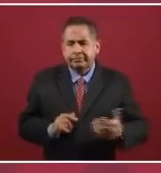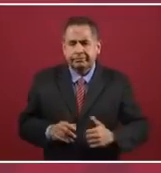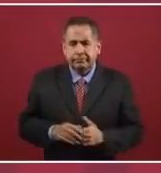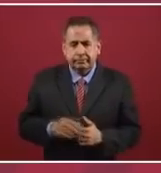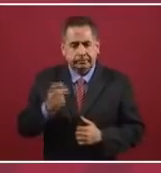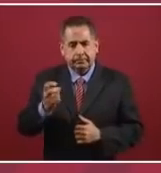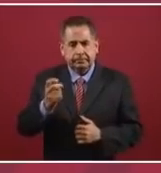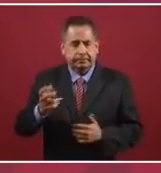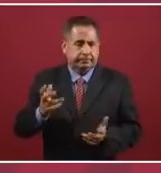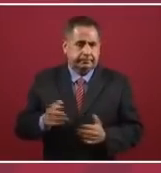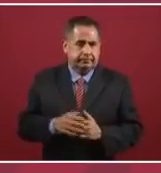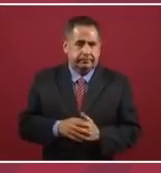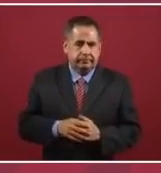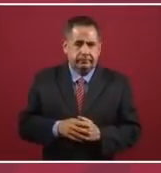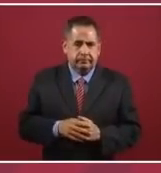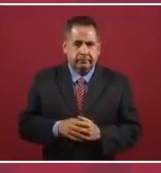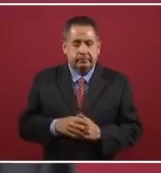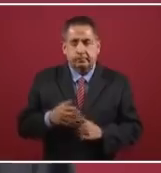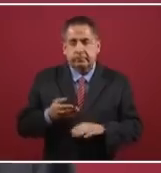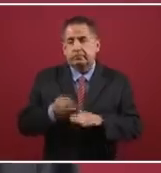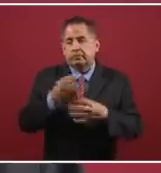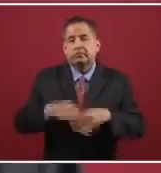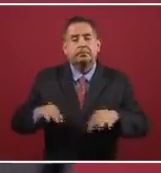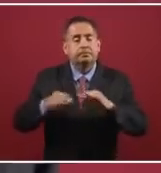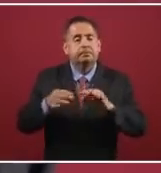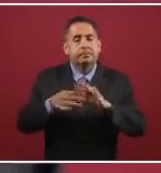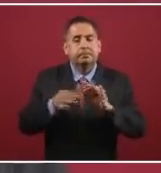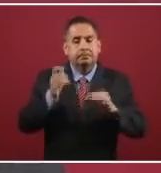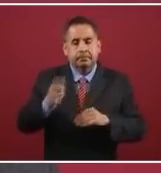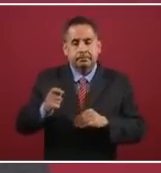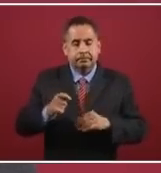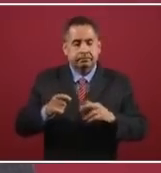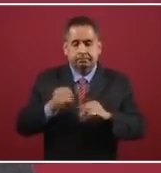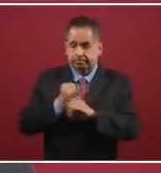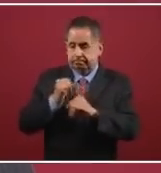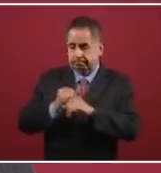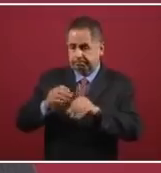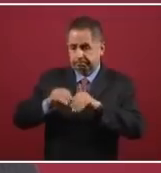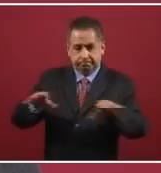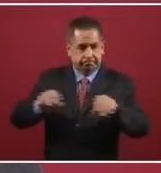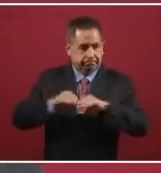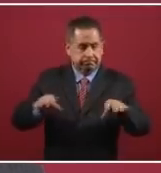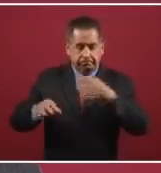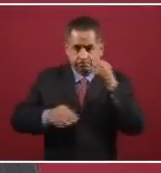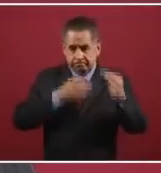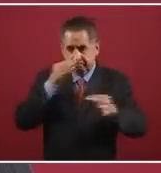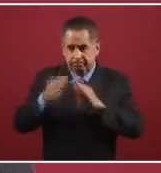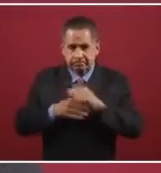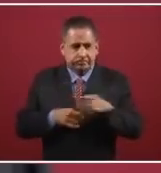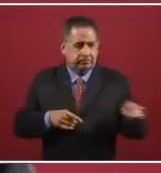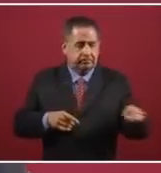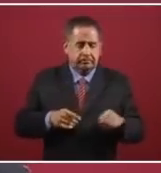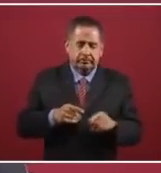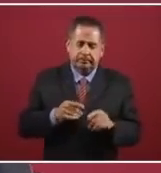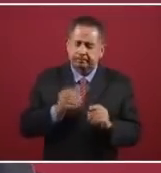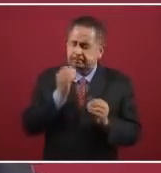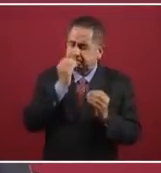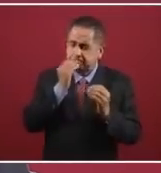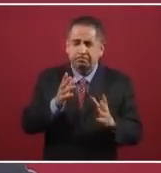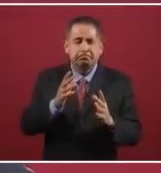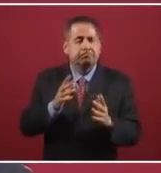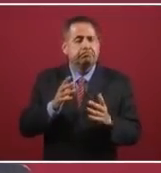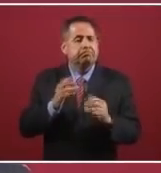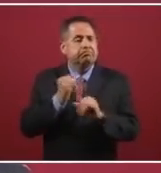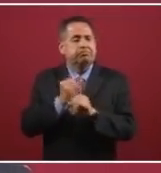Por eso es muy importante lo de las redes, las benditas redes sociales,